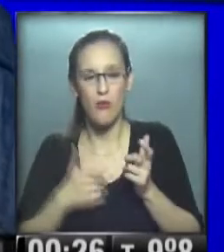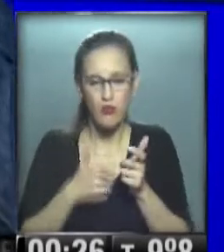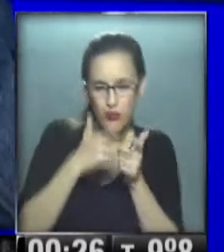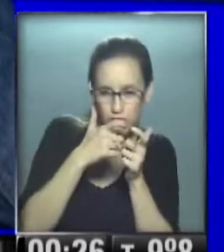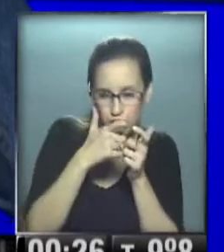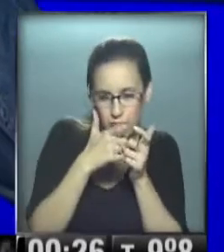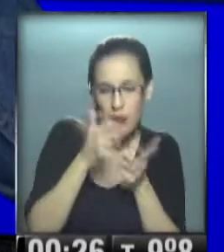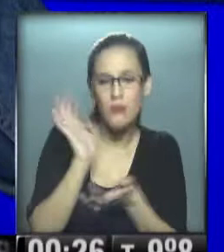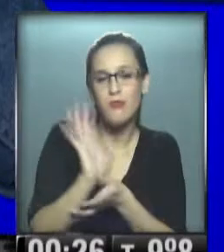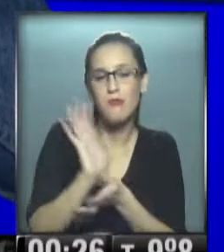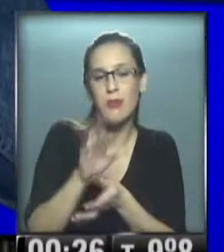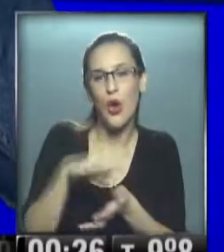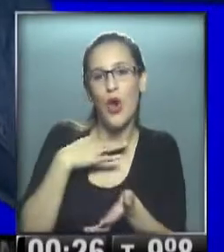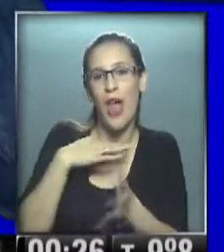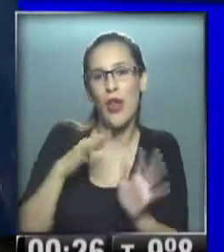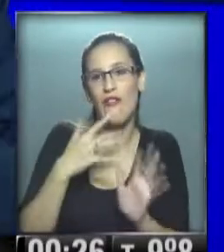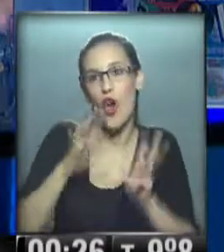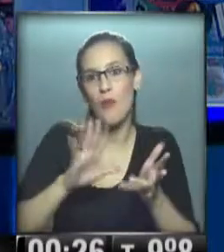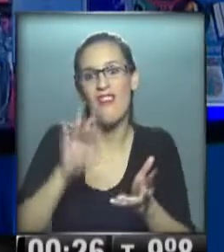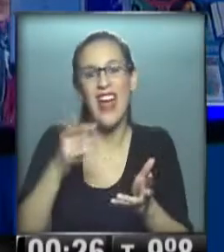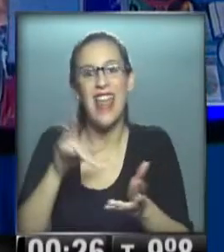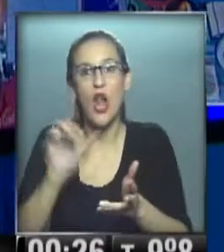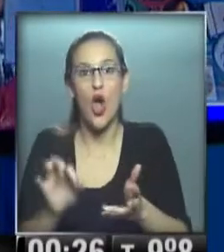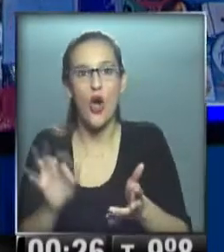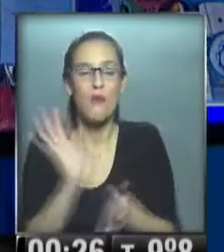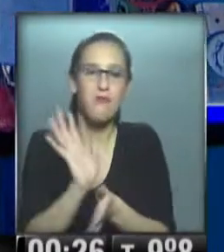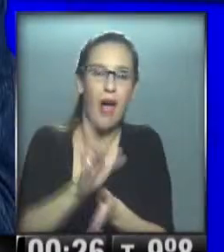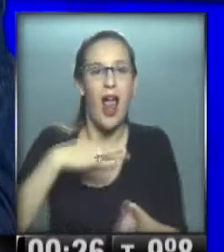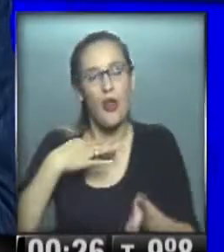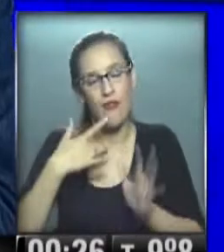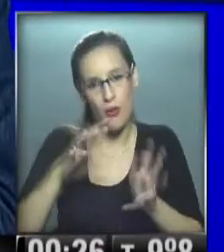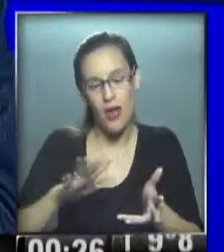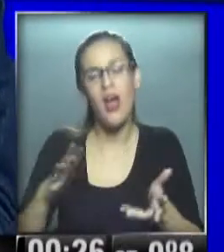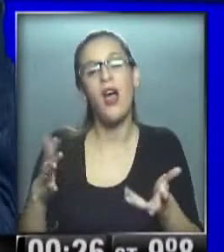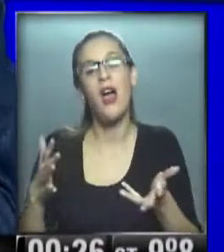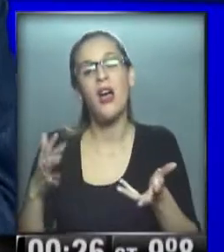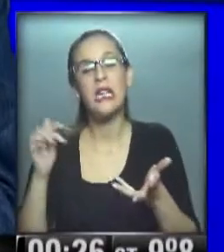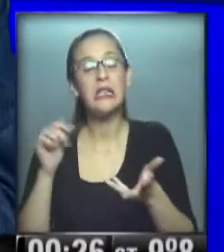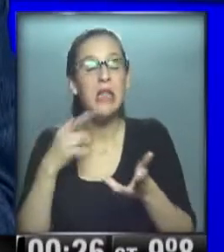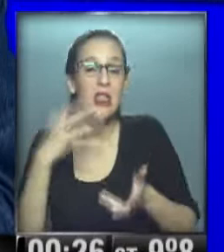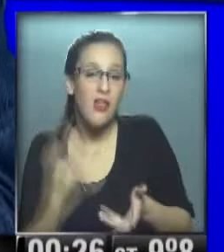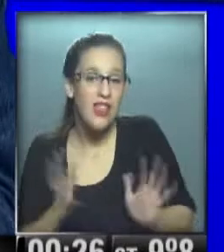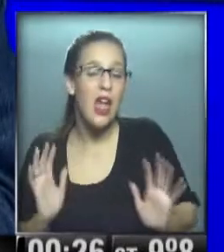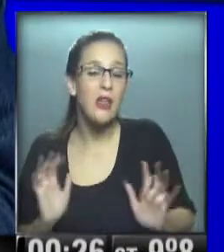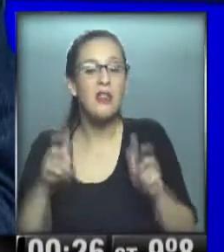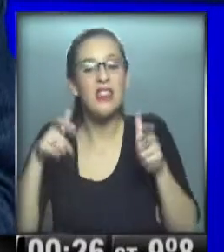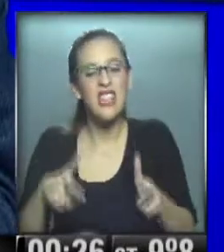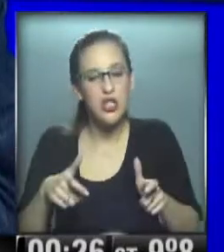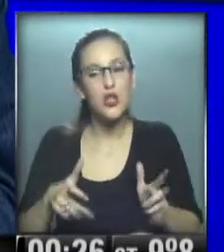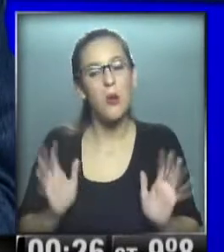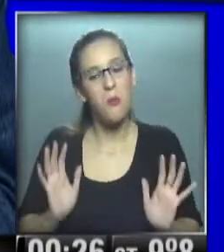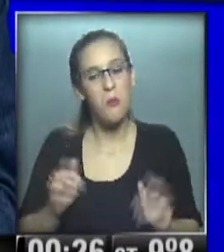a la salida vándalo a lo nuevo de los seis años y la verdad que es un disco en el que yo creo para ello fue un gran desafío